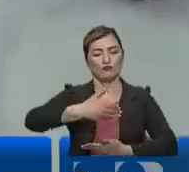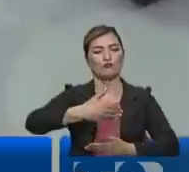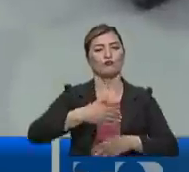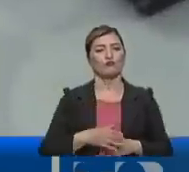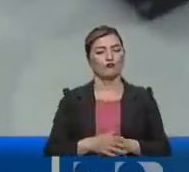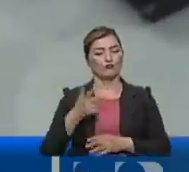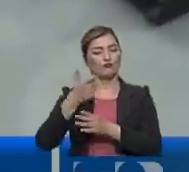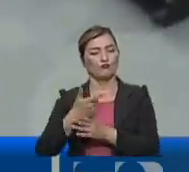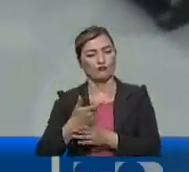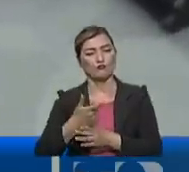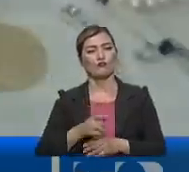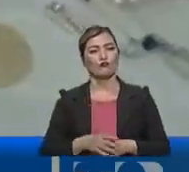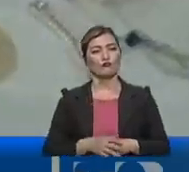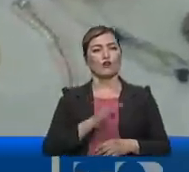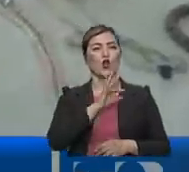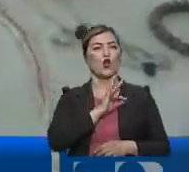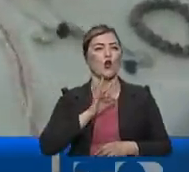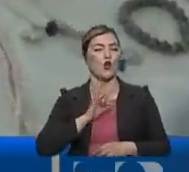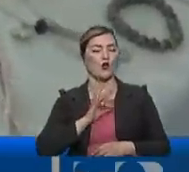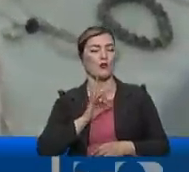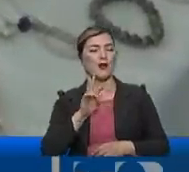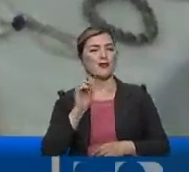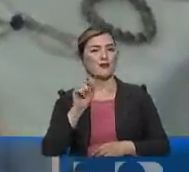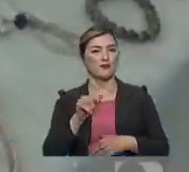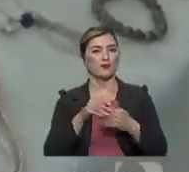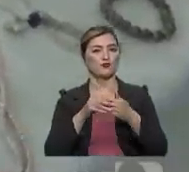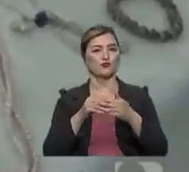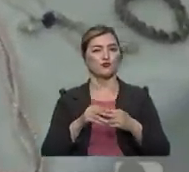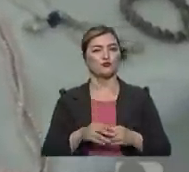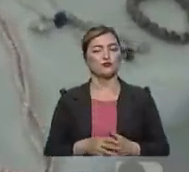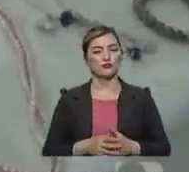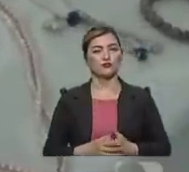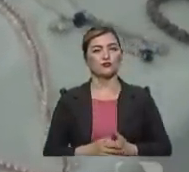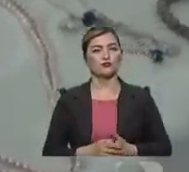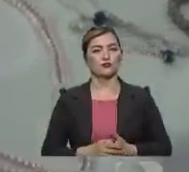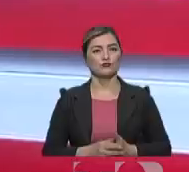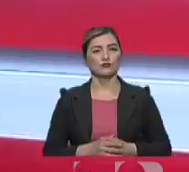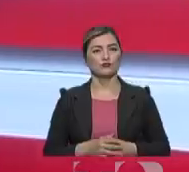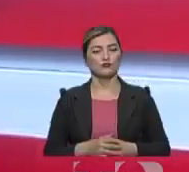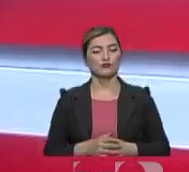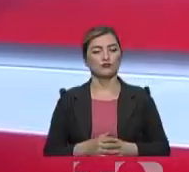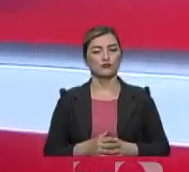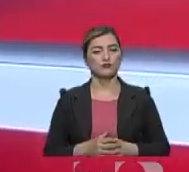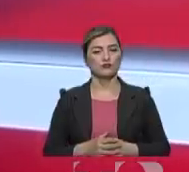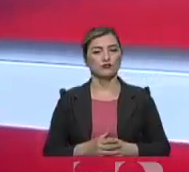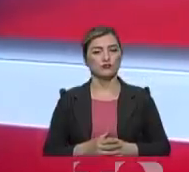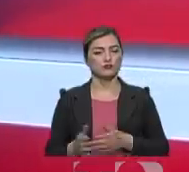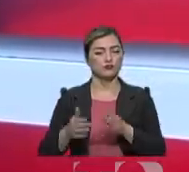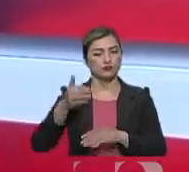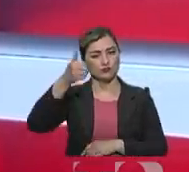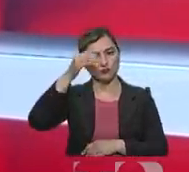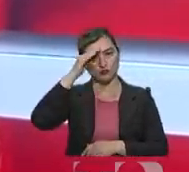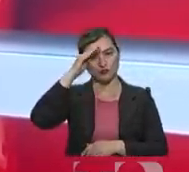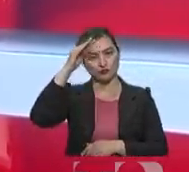portátil, un arma de fuego y un lote de joyas valorado en $20,000. Alberto Luna, 24 horas. La comandante general